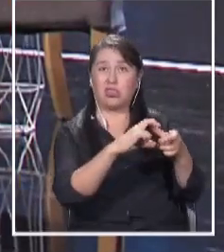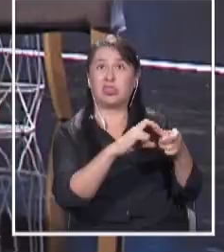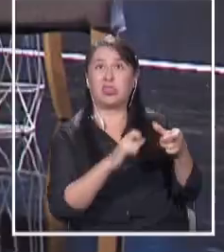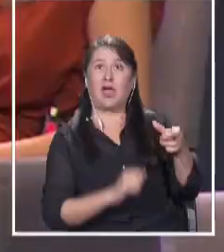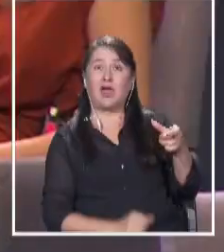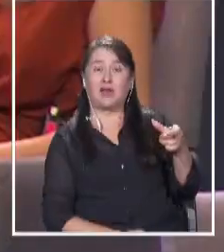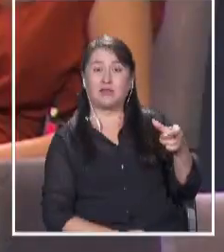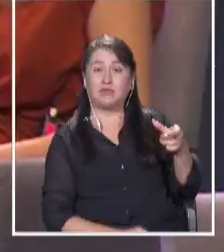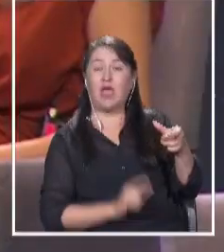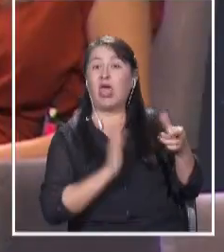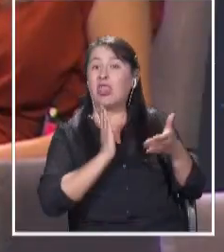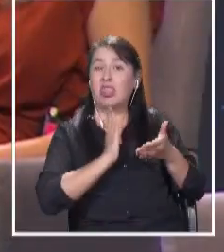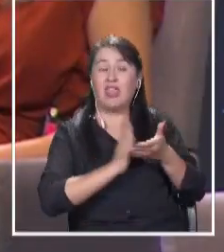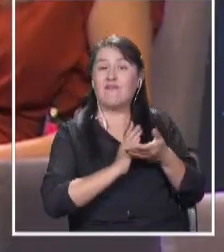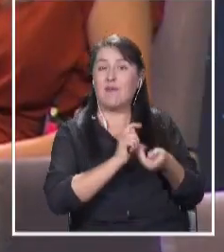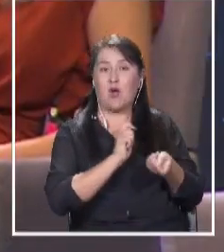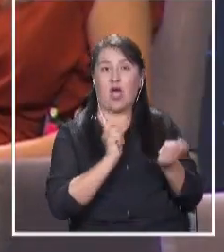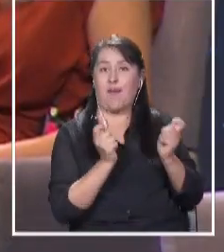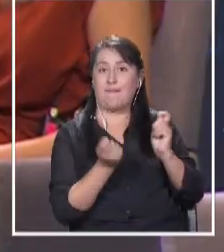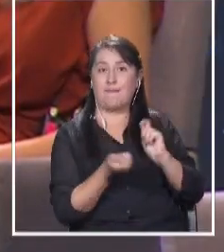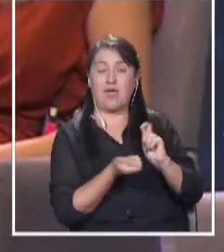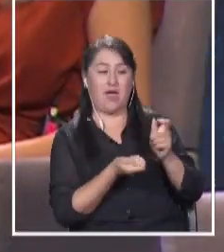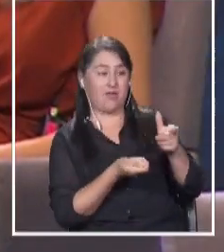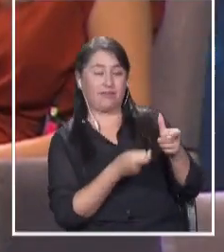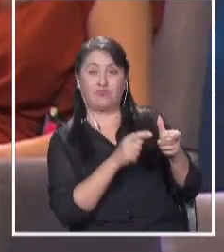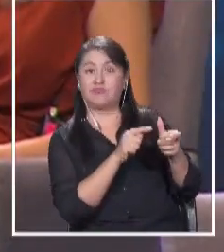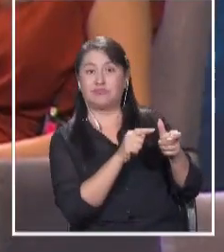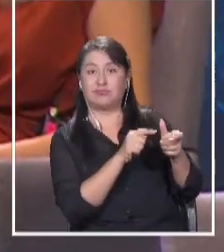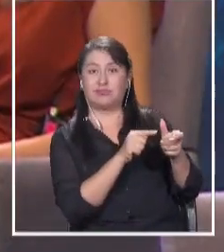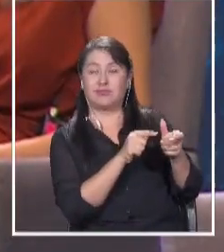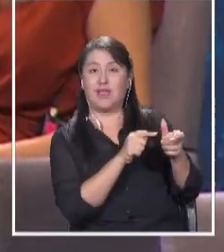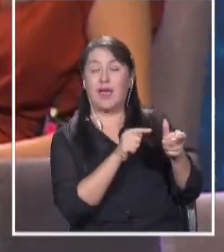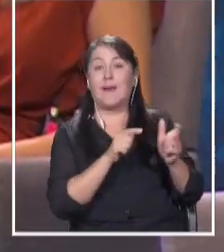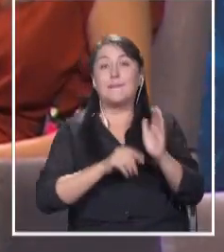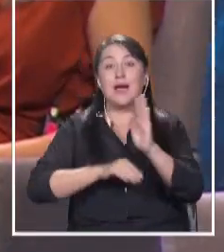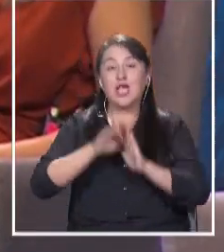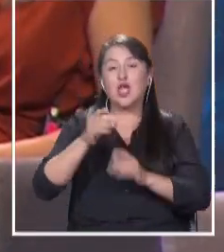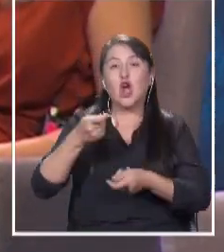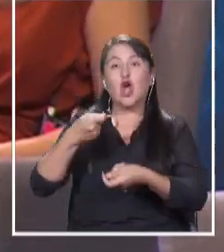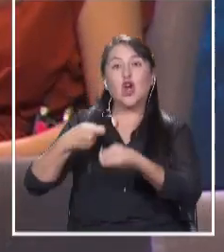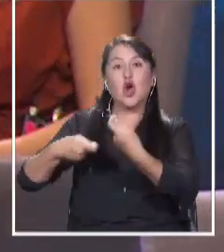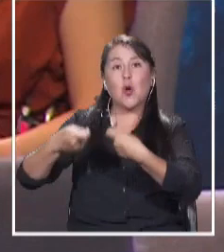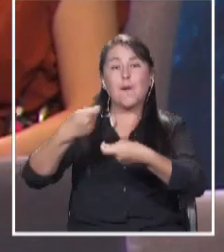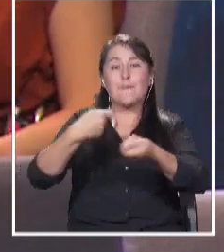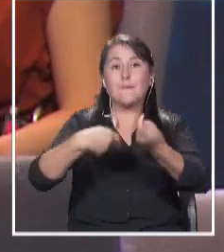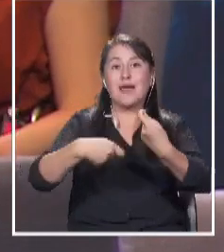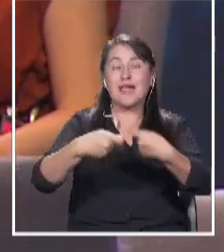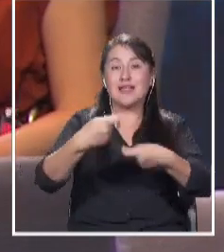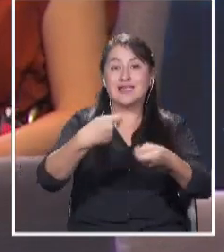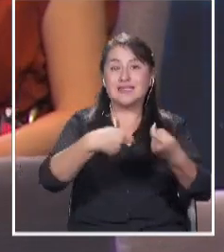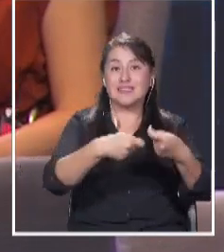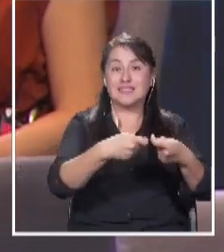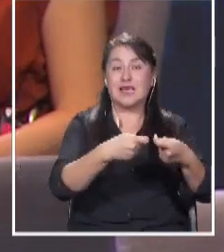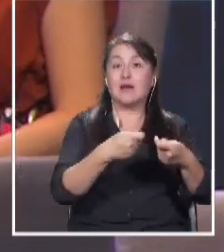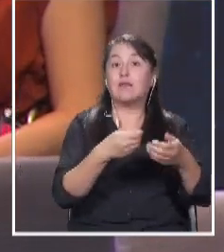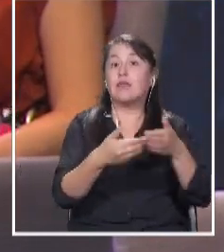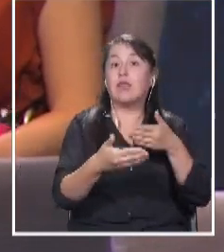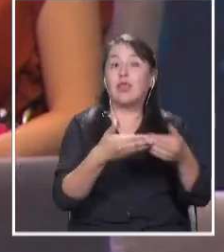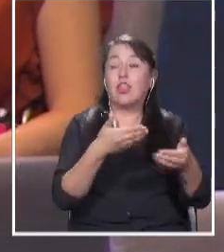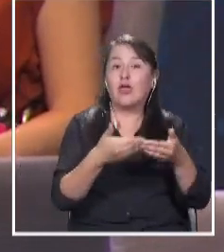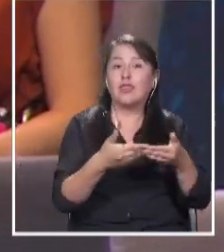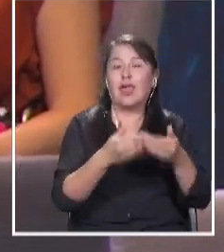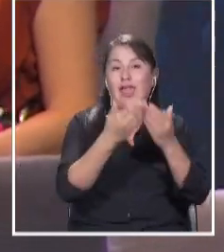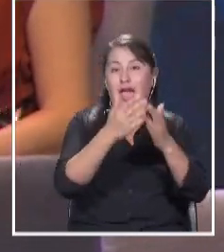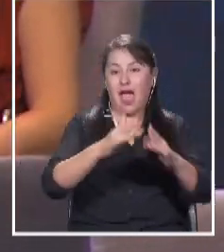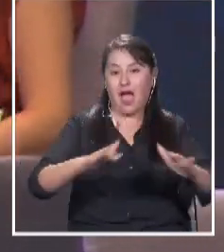Tenemos que cambiar esa relación. Hoy día el mayor comercio de especies salvajes en el planeta viene del mar.